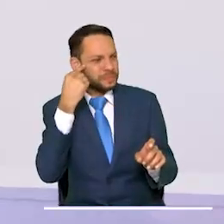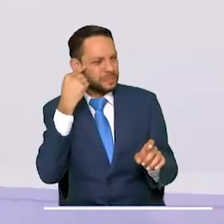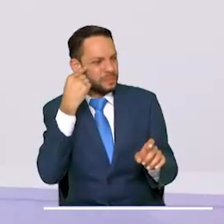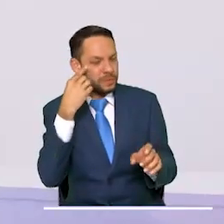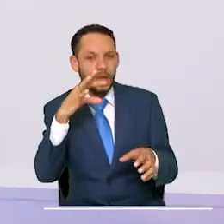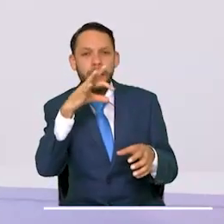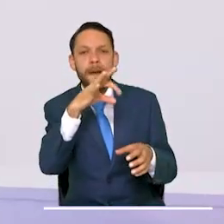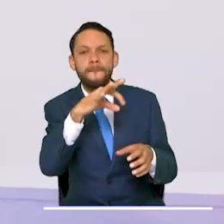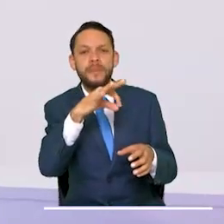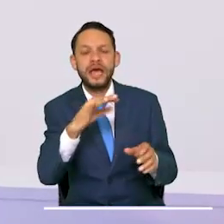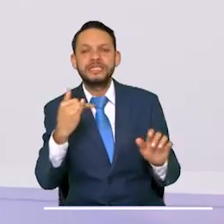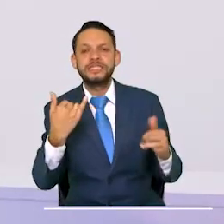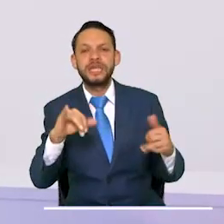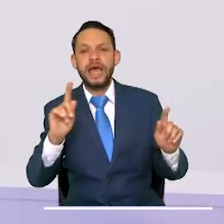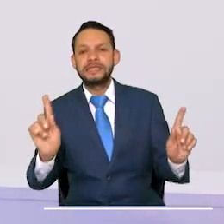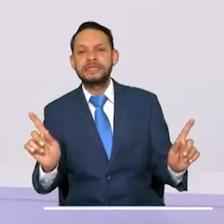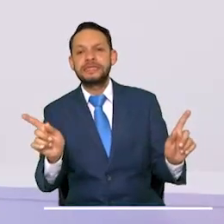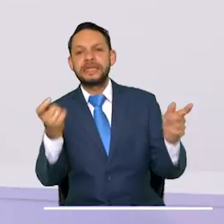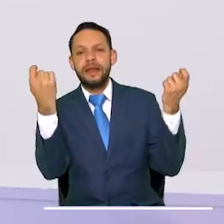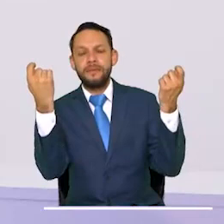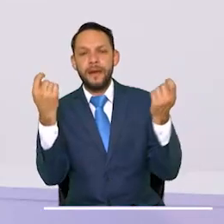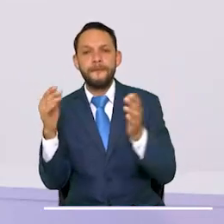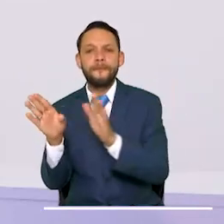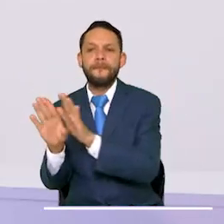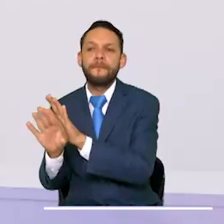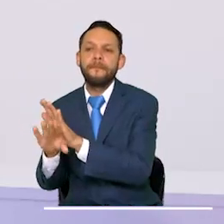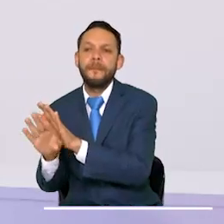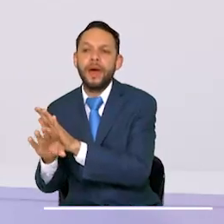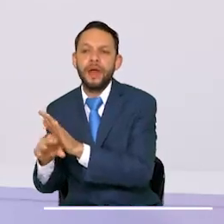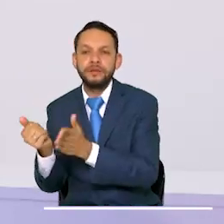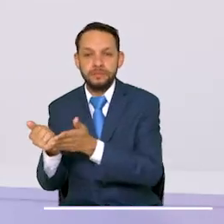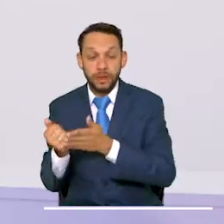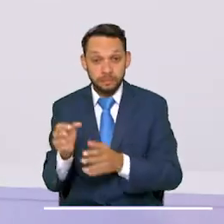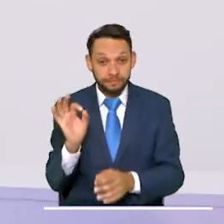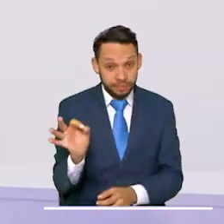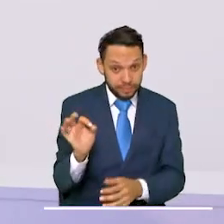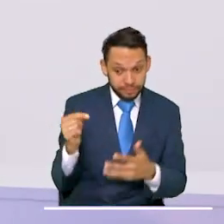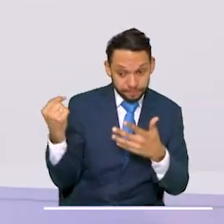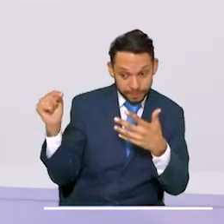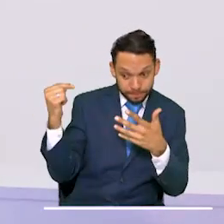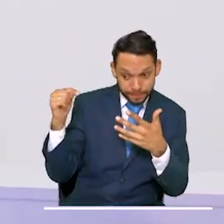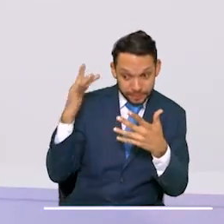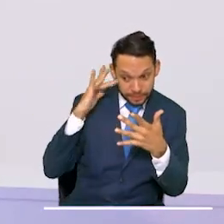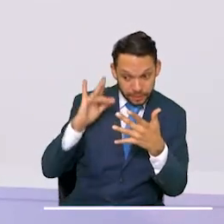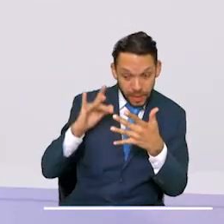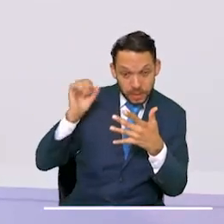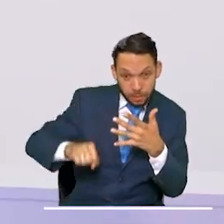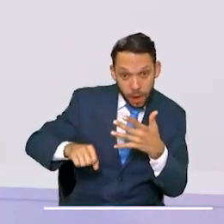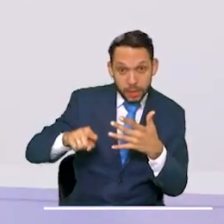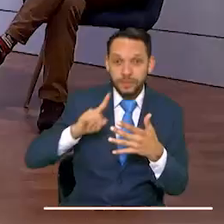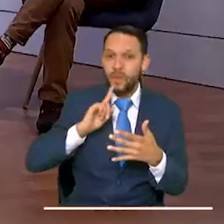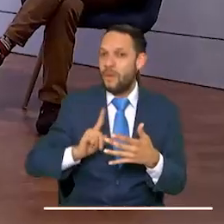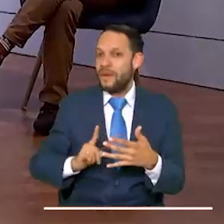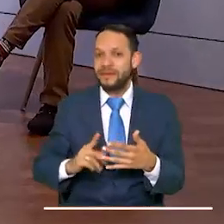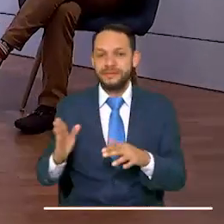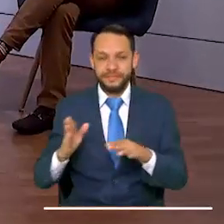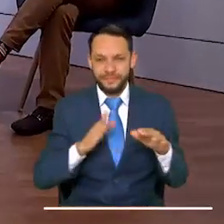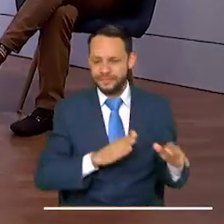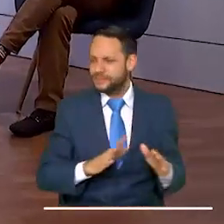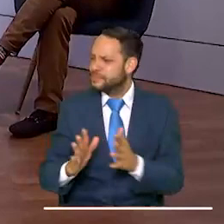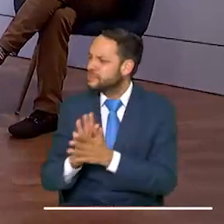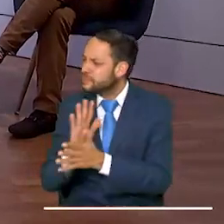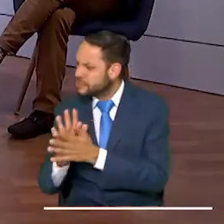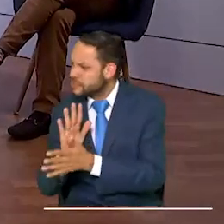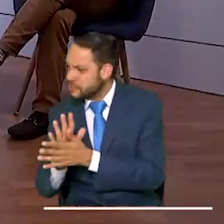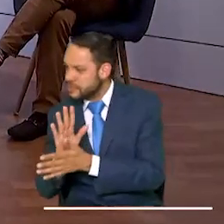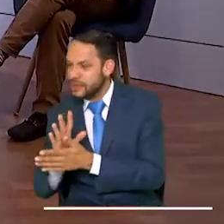gotas de cannabinoide baratas sean de buena calidad o hayan cumplido el proceso de extracción. Cuénteme el ejemplo, en caso suyo,